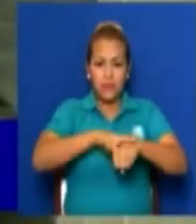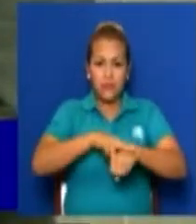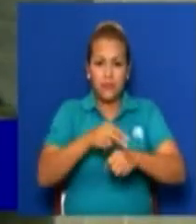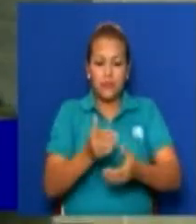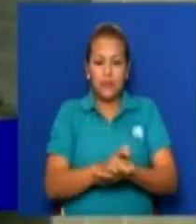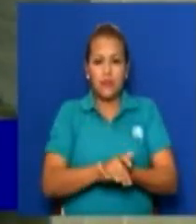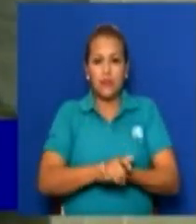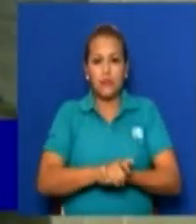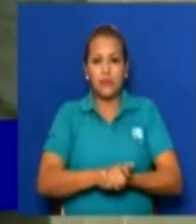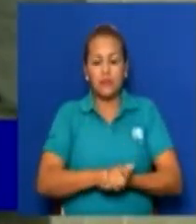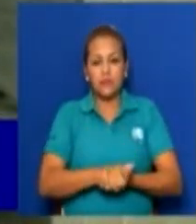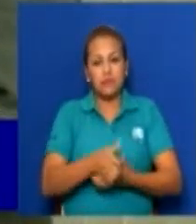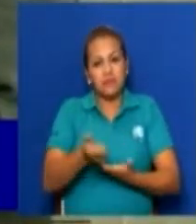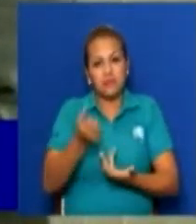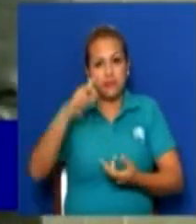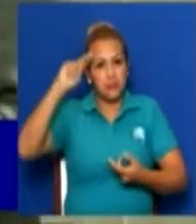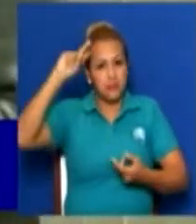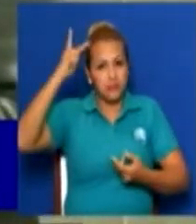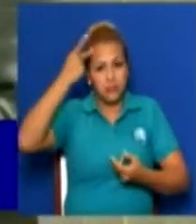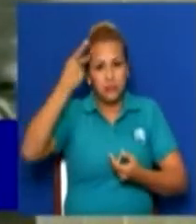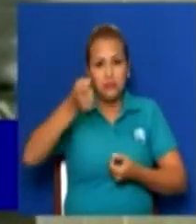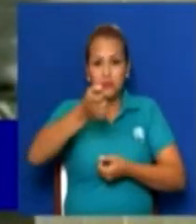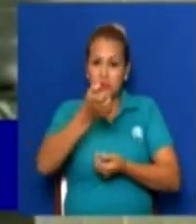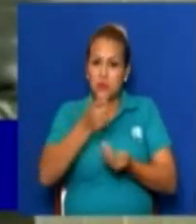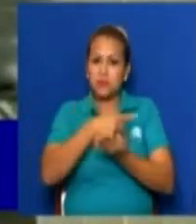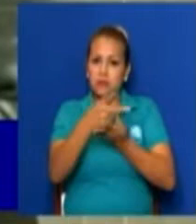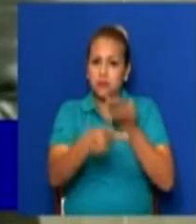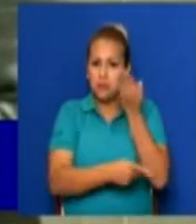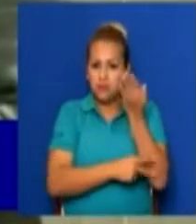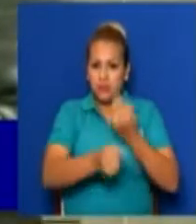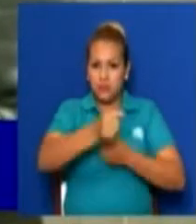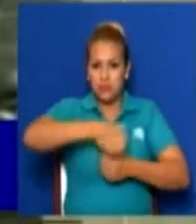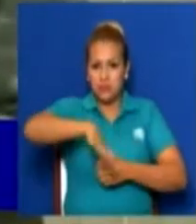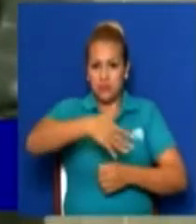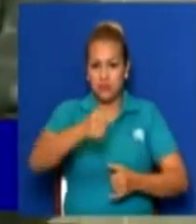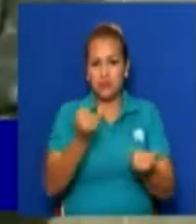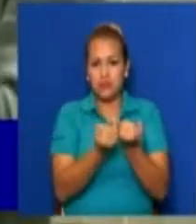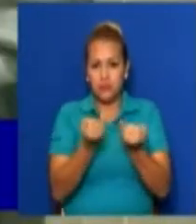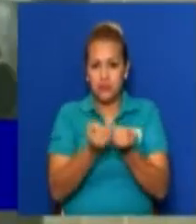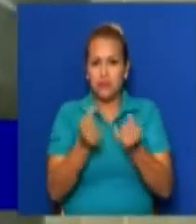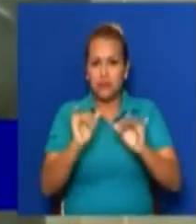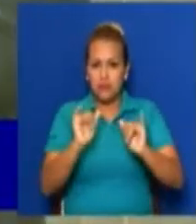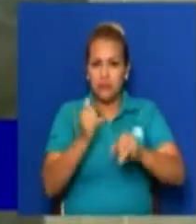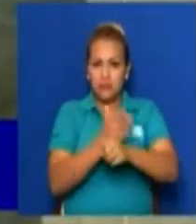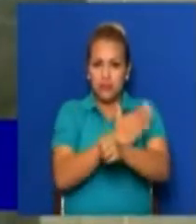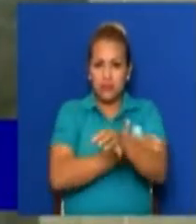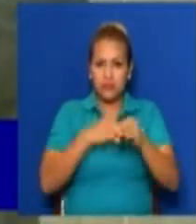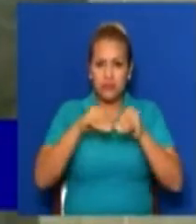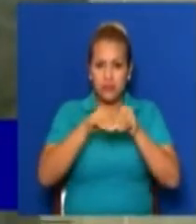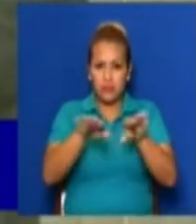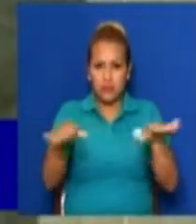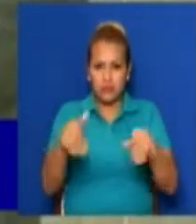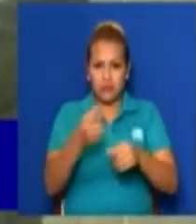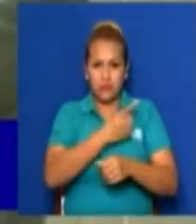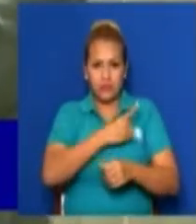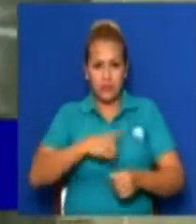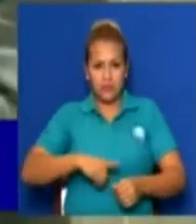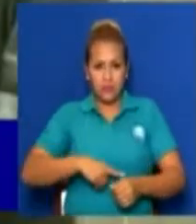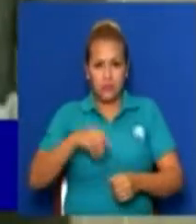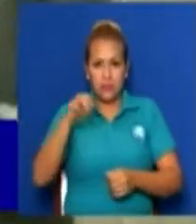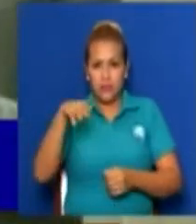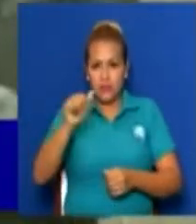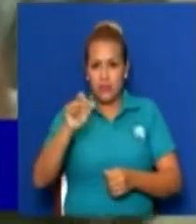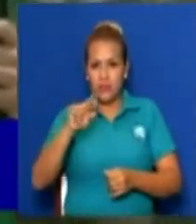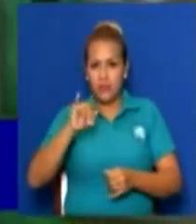en las políticas y programas sociales, varios de ellos mencionados por la diputada